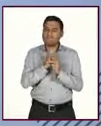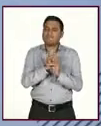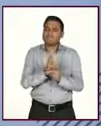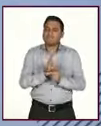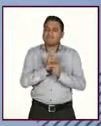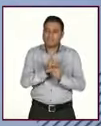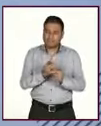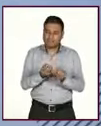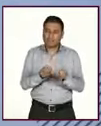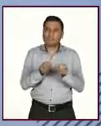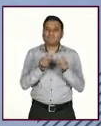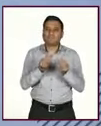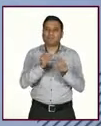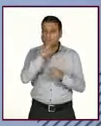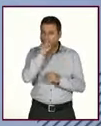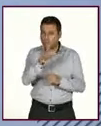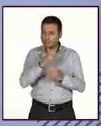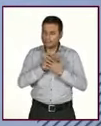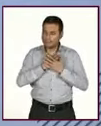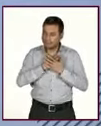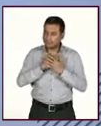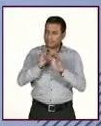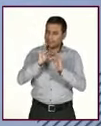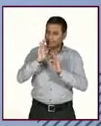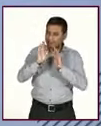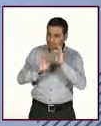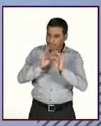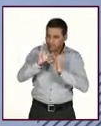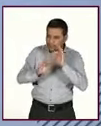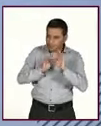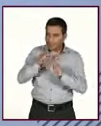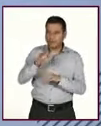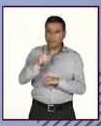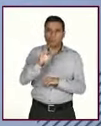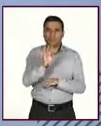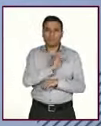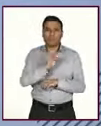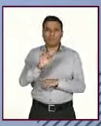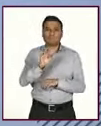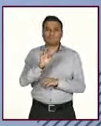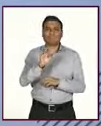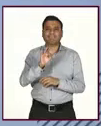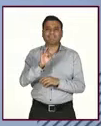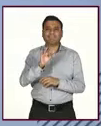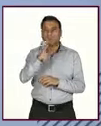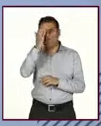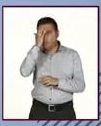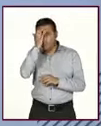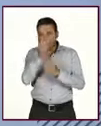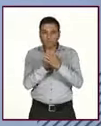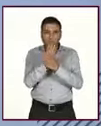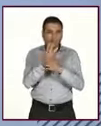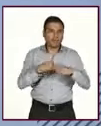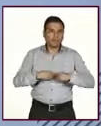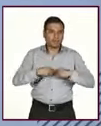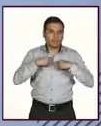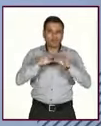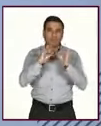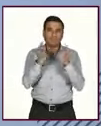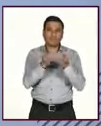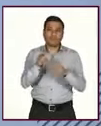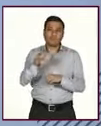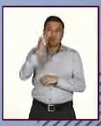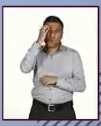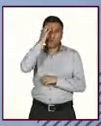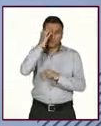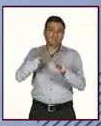tener que darles mucho amor para que puedan conocer un contexto nuevo, porque claramente no conoce nada más que no sea